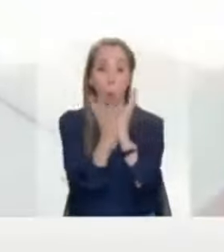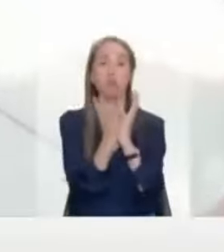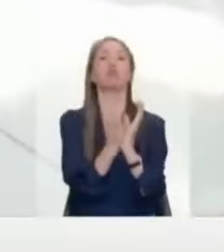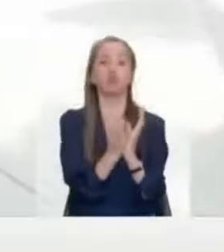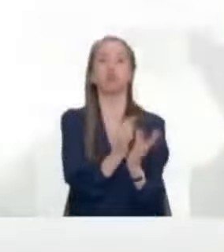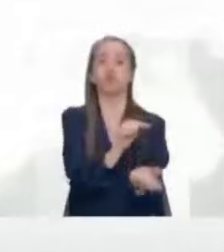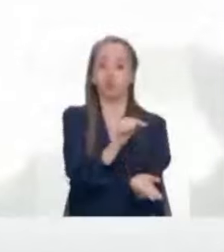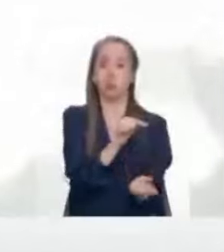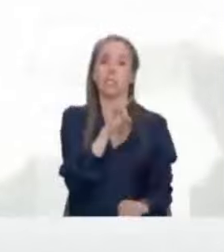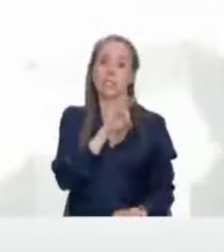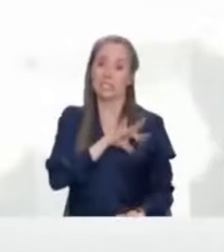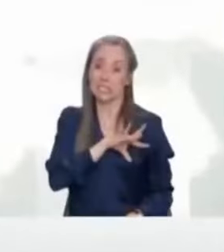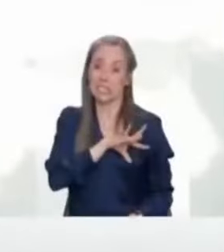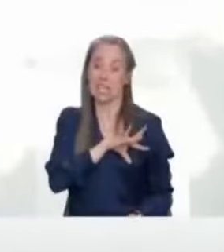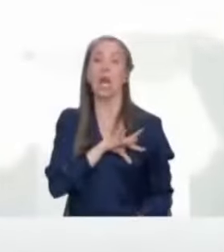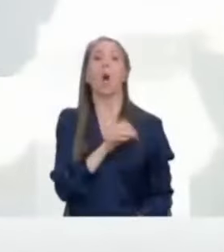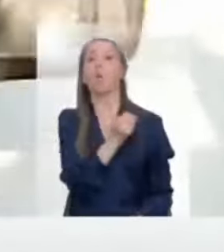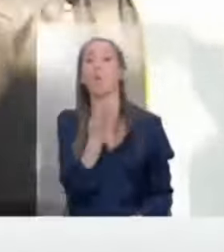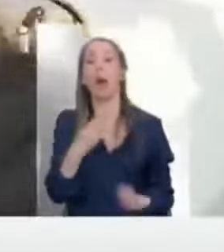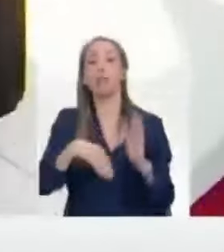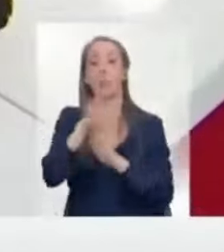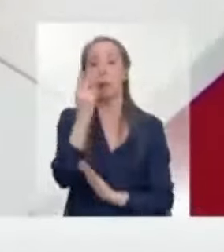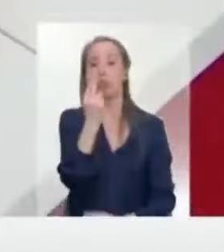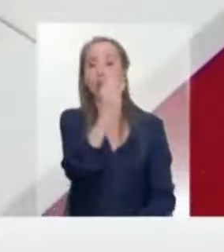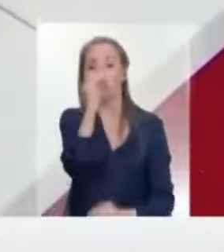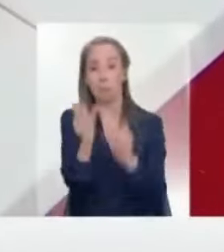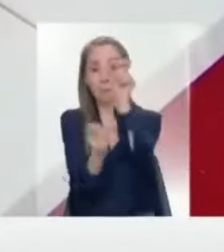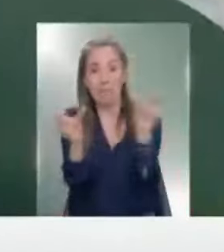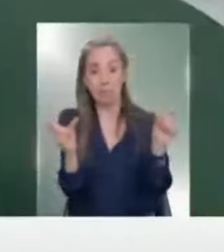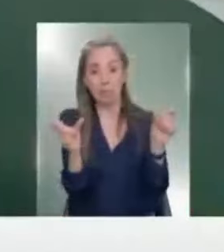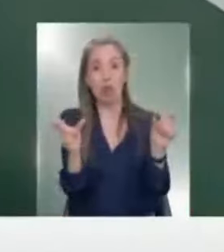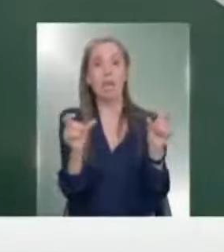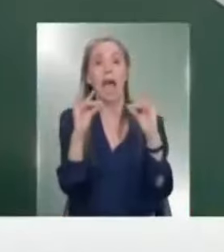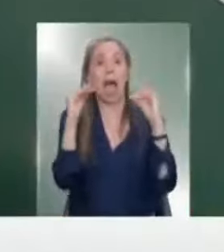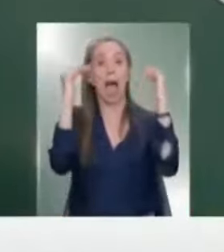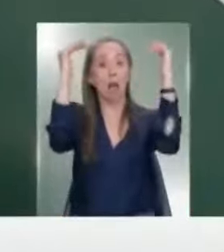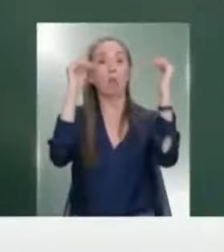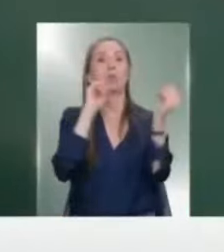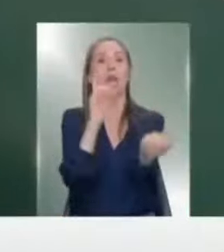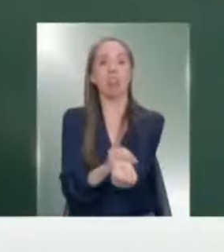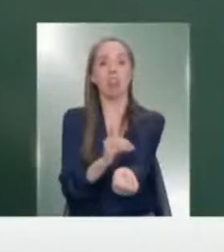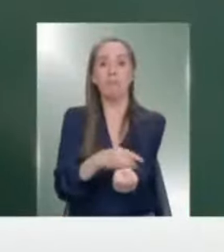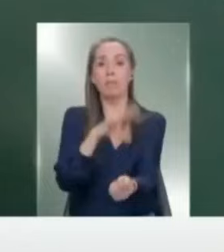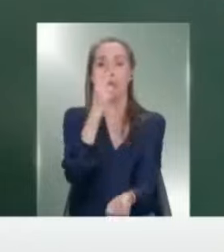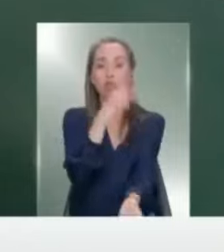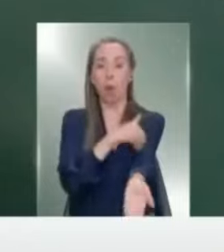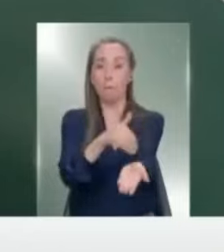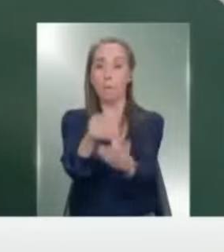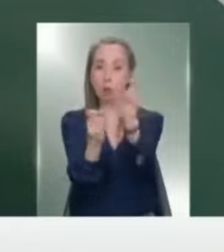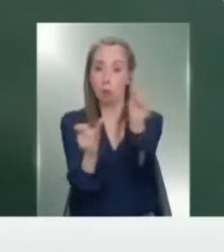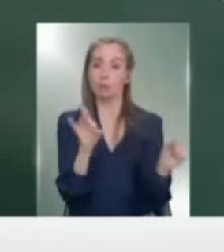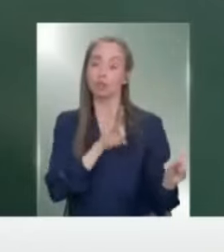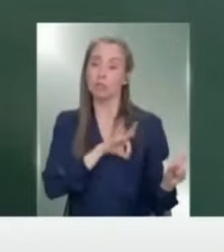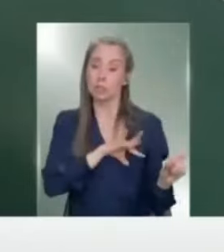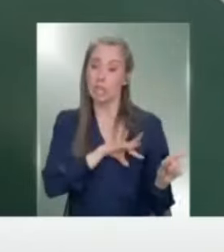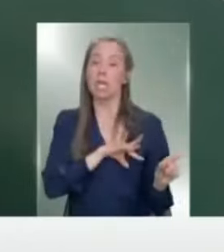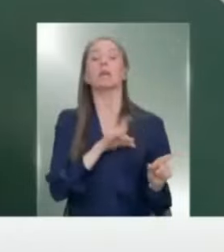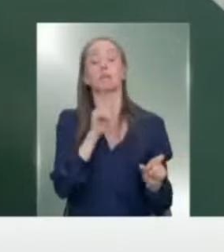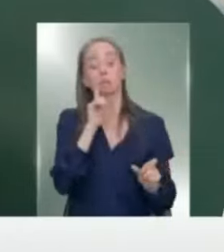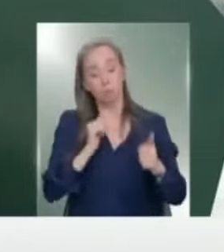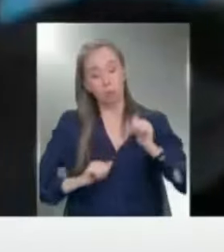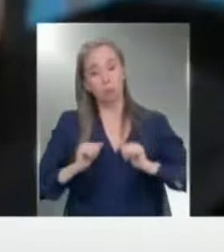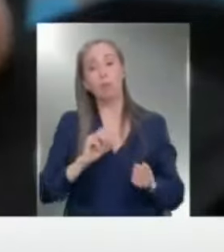todo el mundo chile tiene una prevalencia superior al 12 por de su población adulta es decir más de 2 millones de personas en Chile